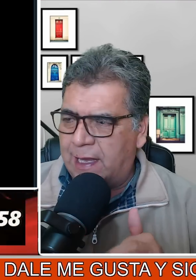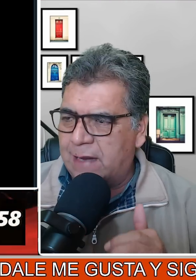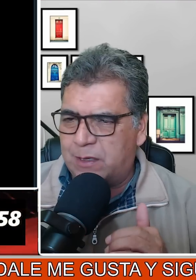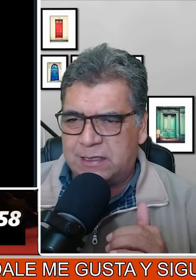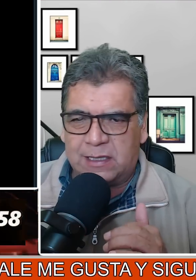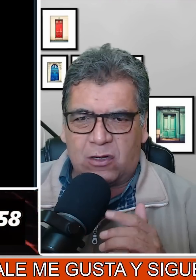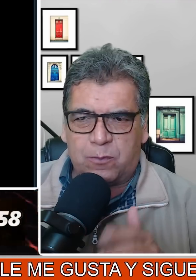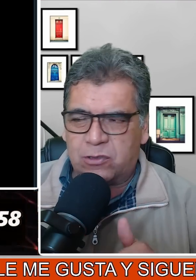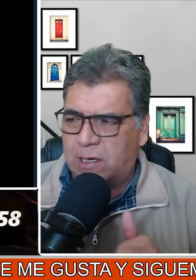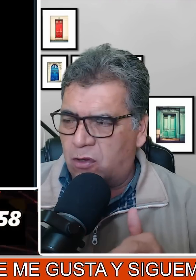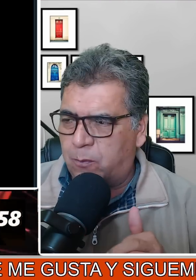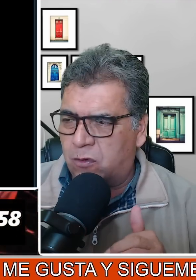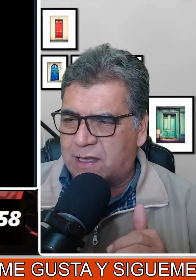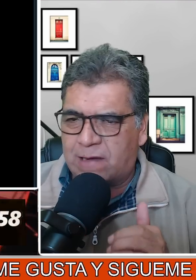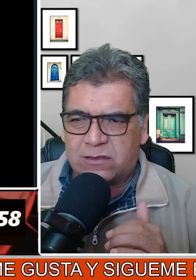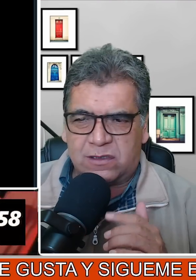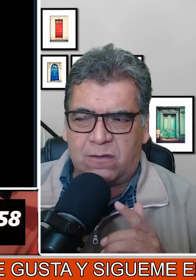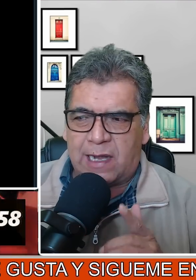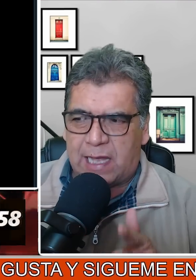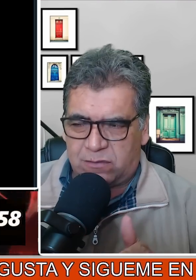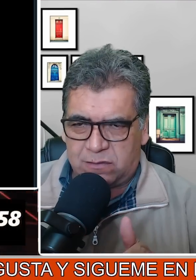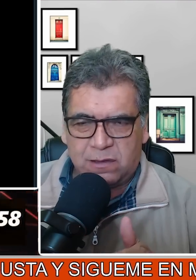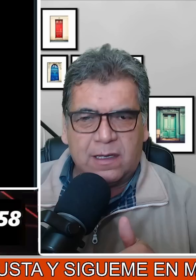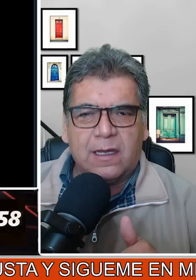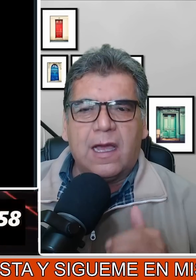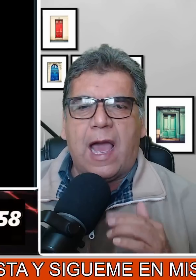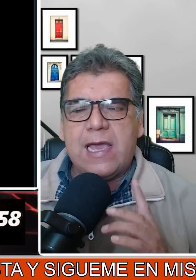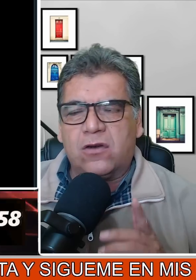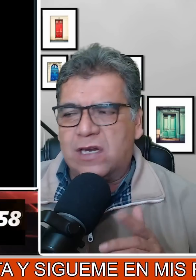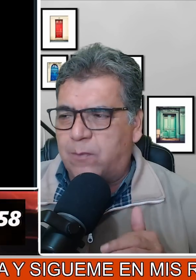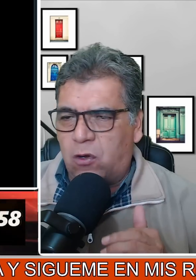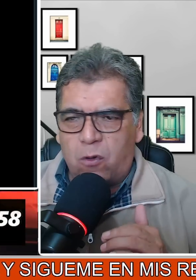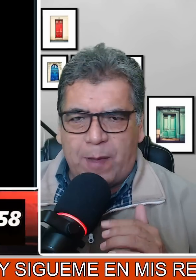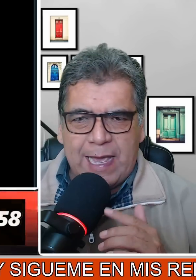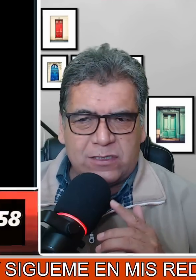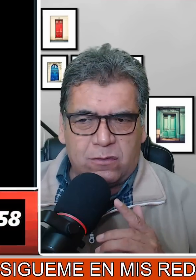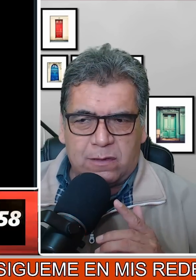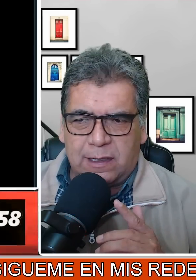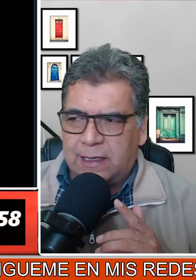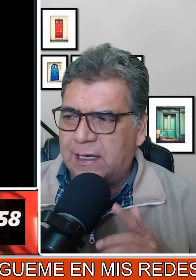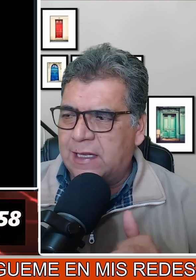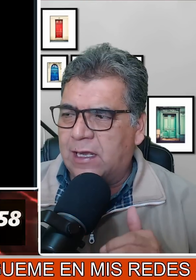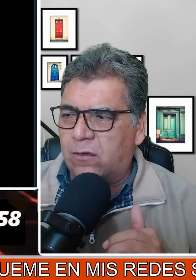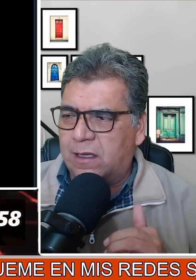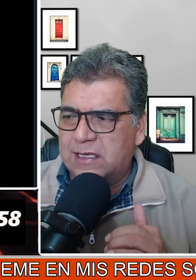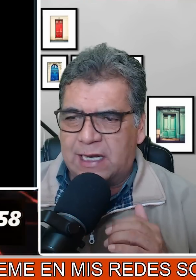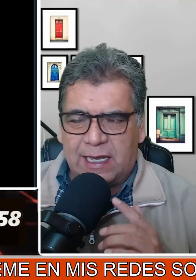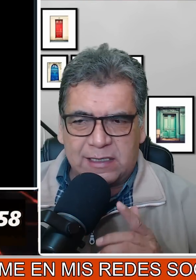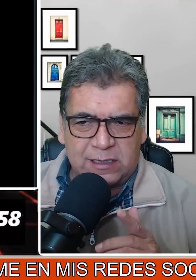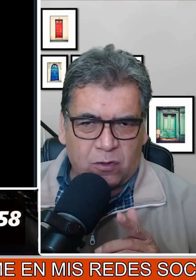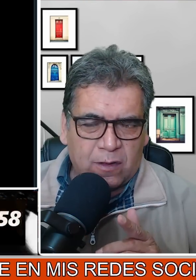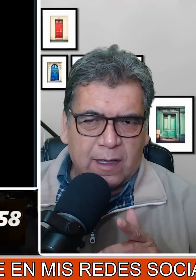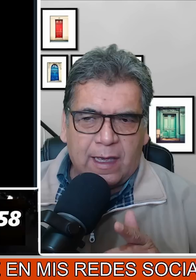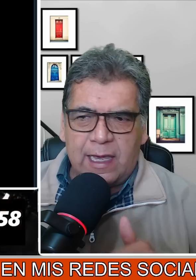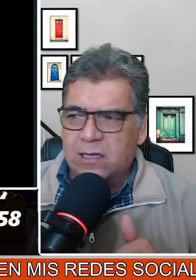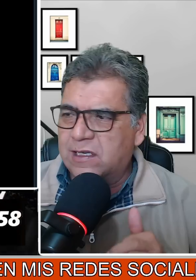culpable era el presidente López Obrador por los abrazos y no balazos. A ellos no les preocupa eso, que le den la corretiza al